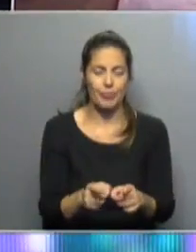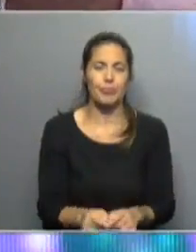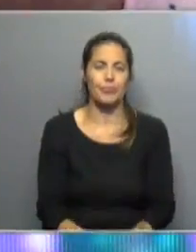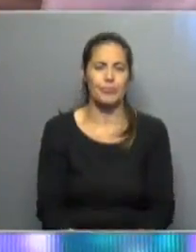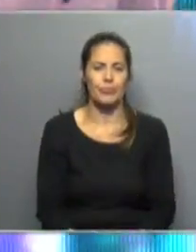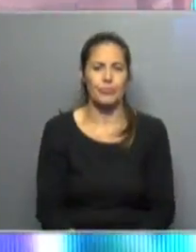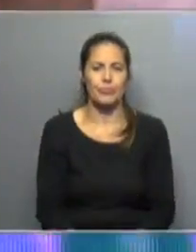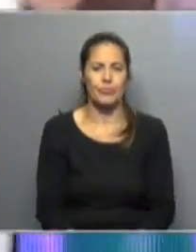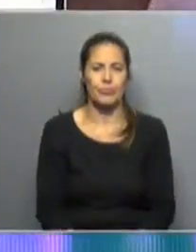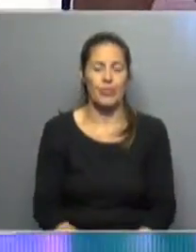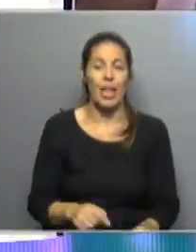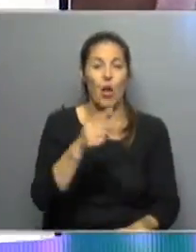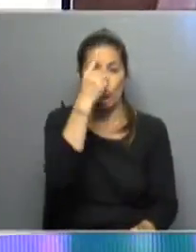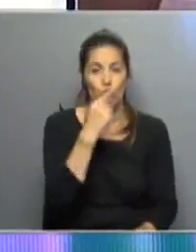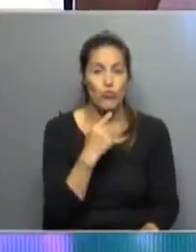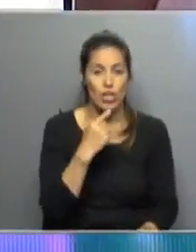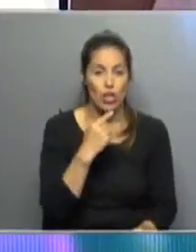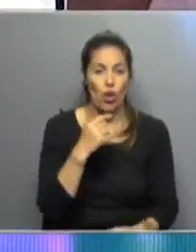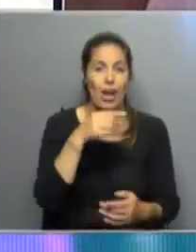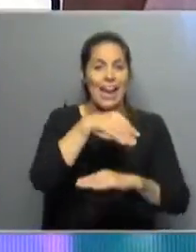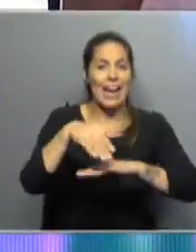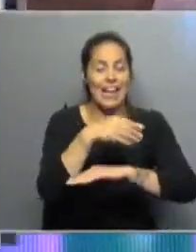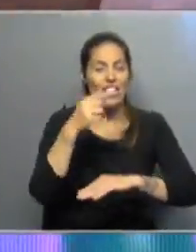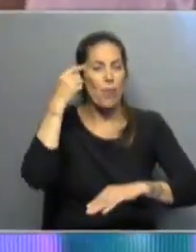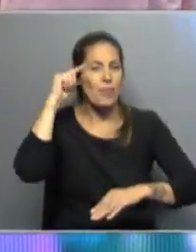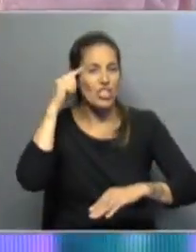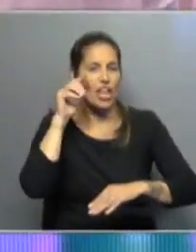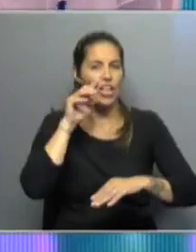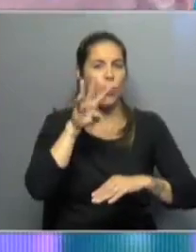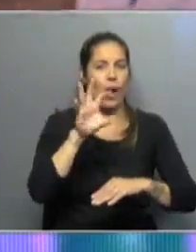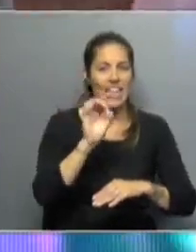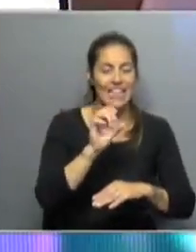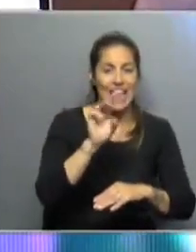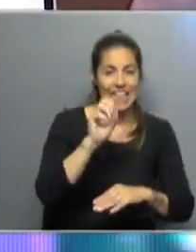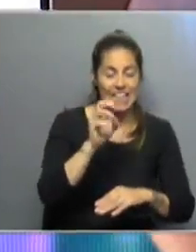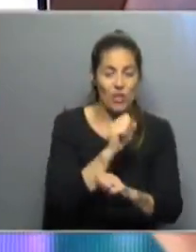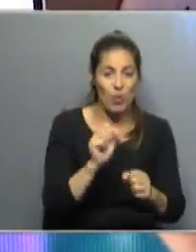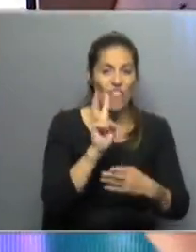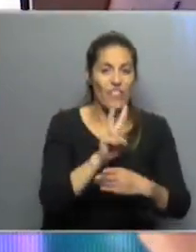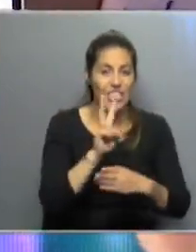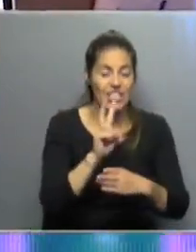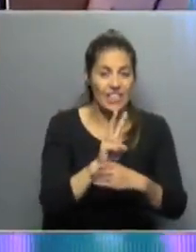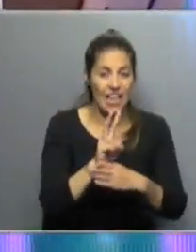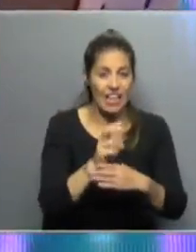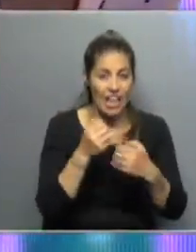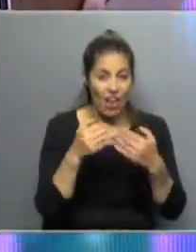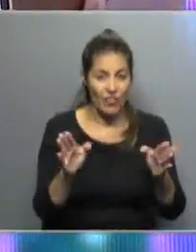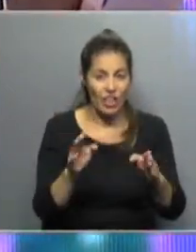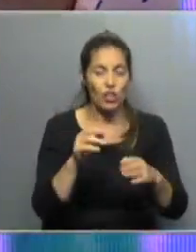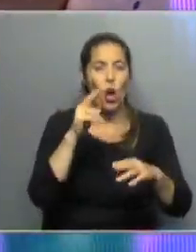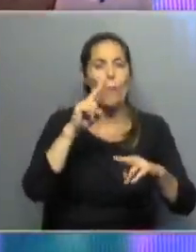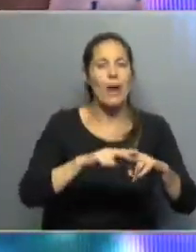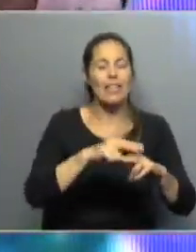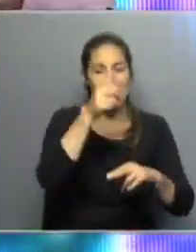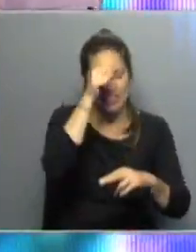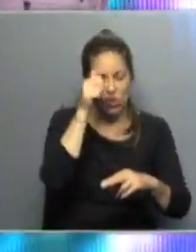encontrarteconellos.com, como decíamos, el museo está en Millán 4015, se puede visitar la muestra en el horario en el que está abierto el museo, de martes a domingo,